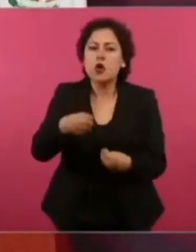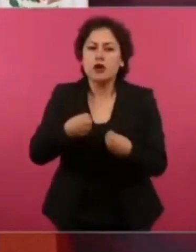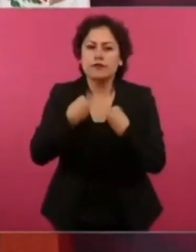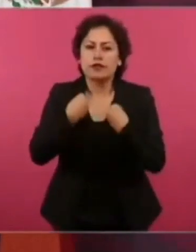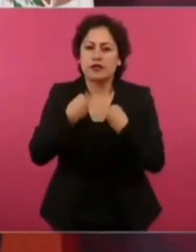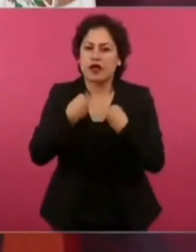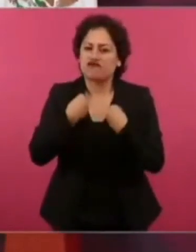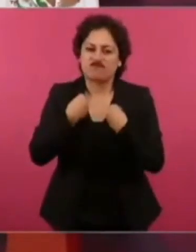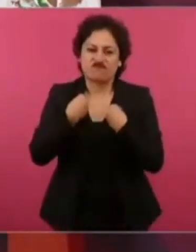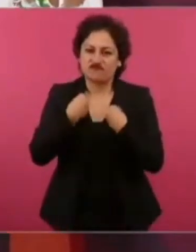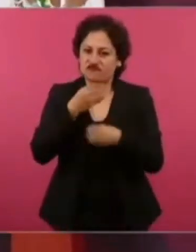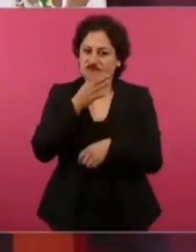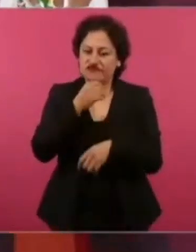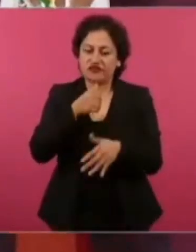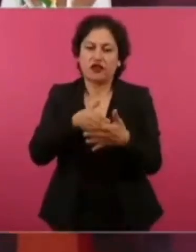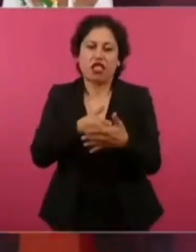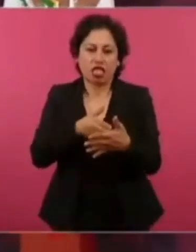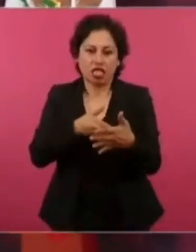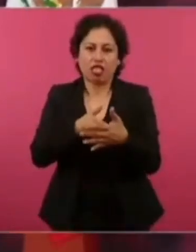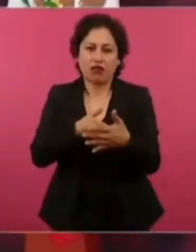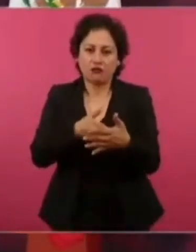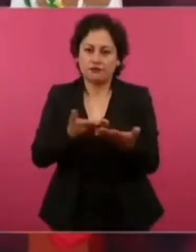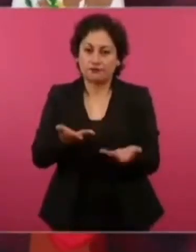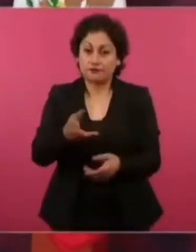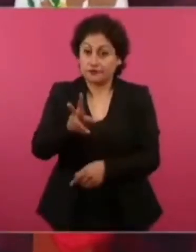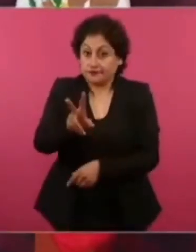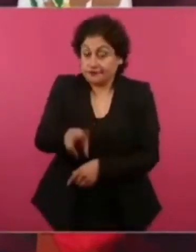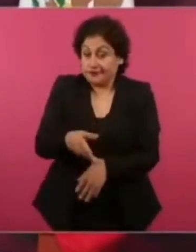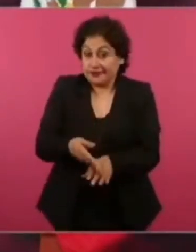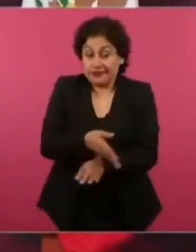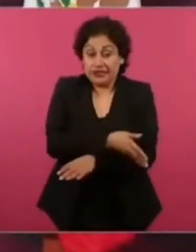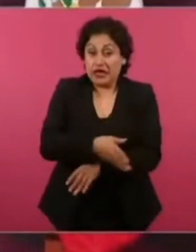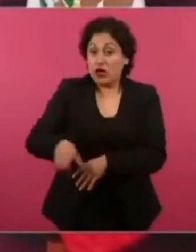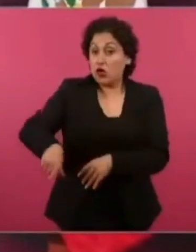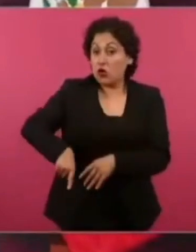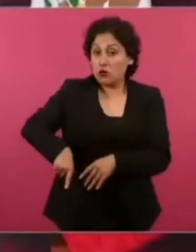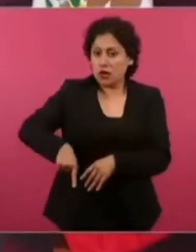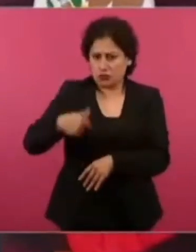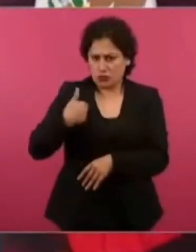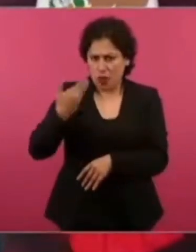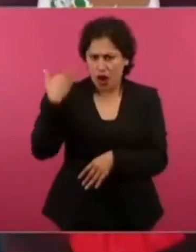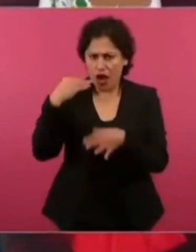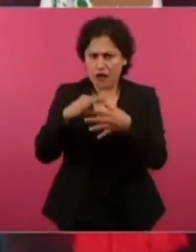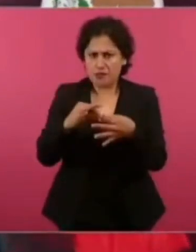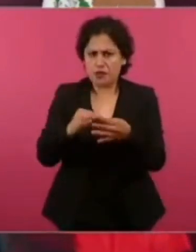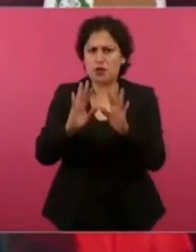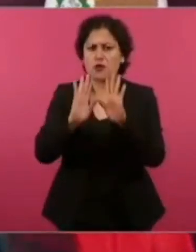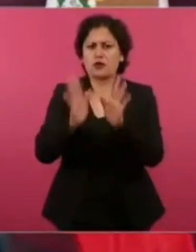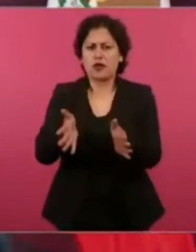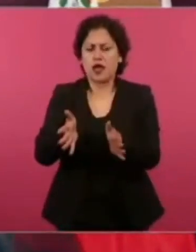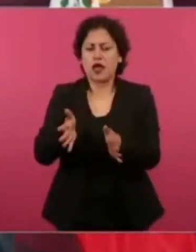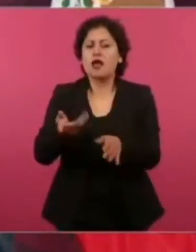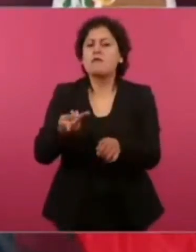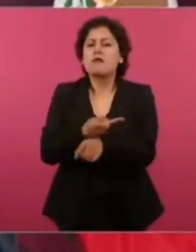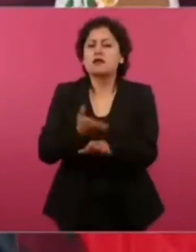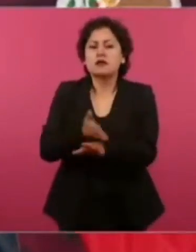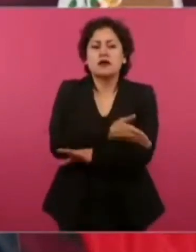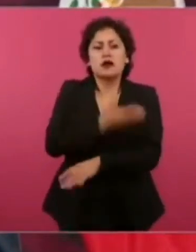Solo el gobierno, como lo he venido diciendo, estaba al servicio de una minoría